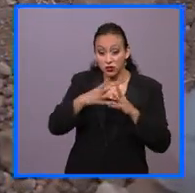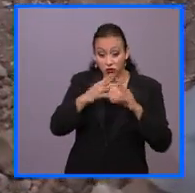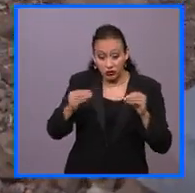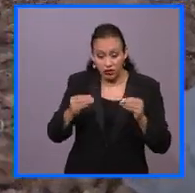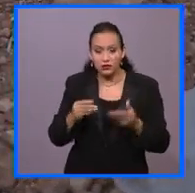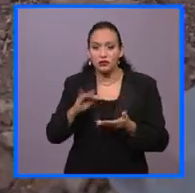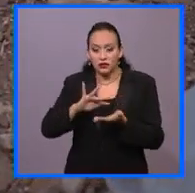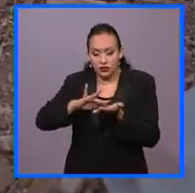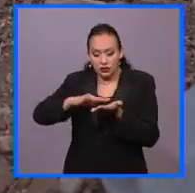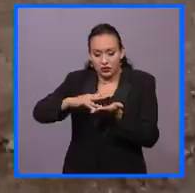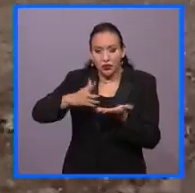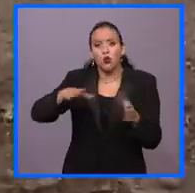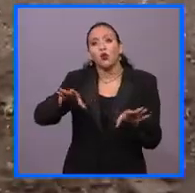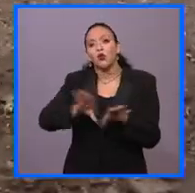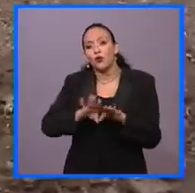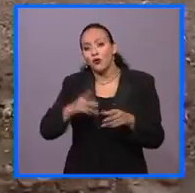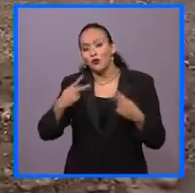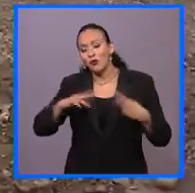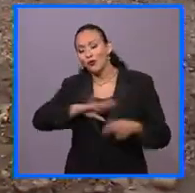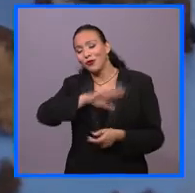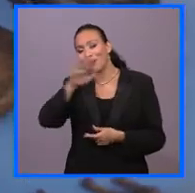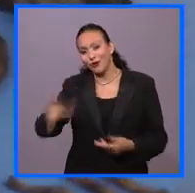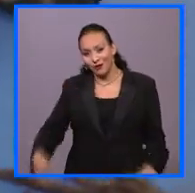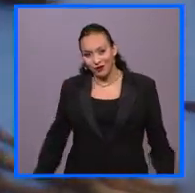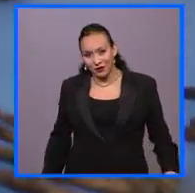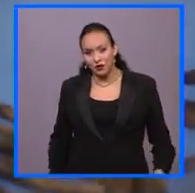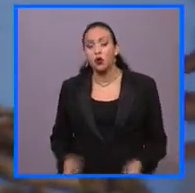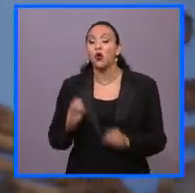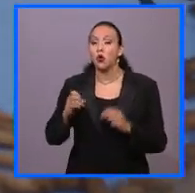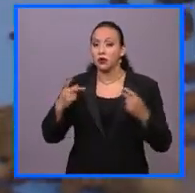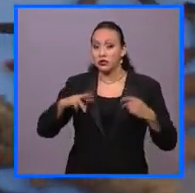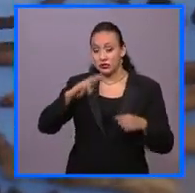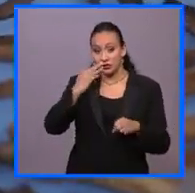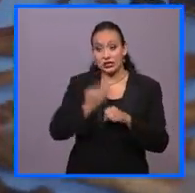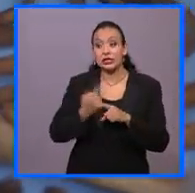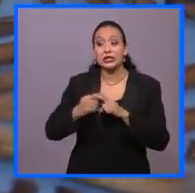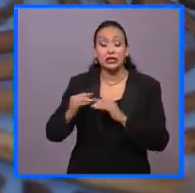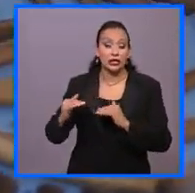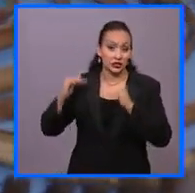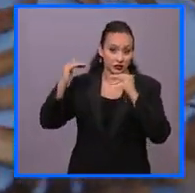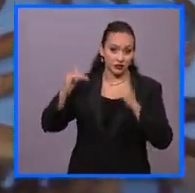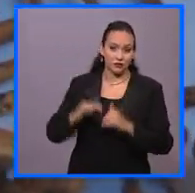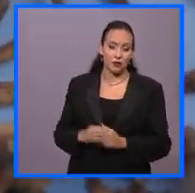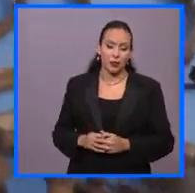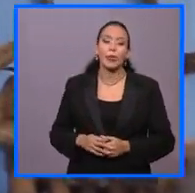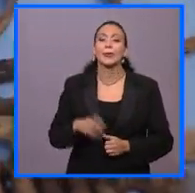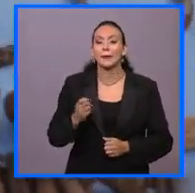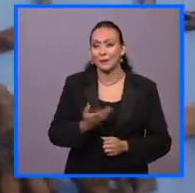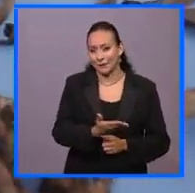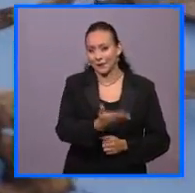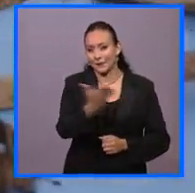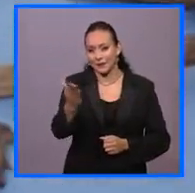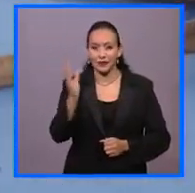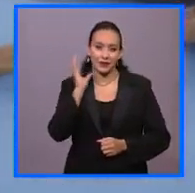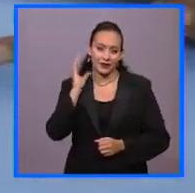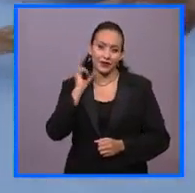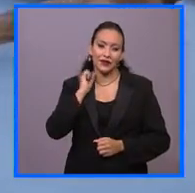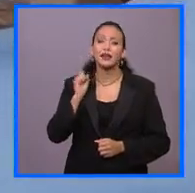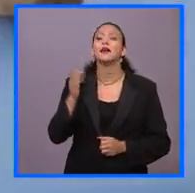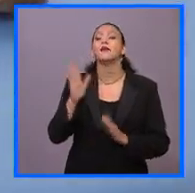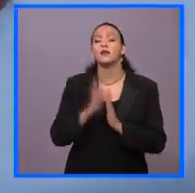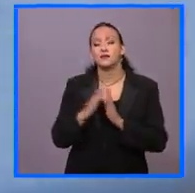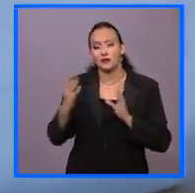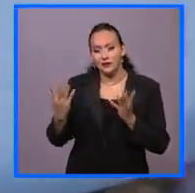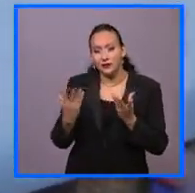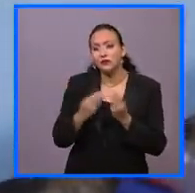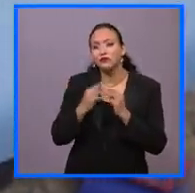crímenes de lesa humanidad, ni establecen responsabilidades para mandos superiores. Ante ello, hizo un llamado al Congreso a abrir